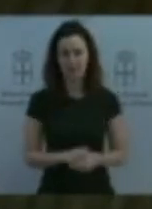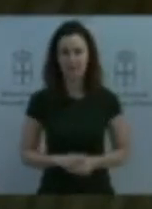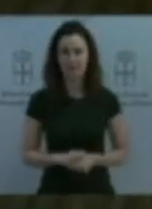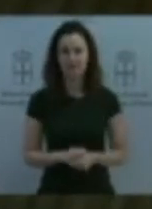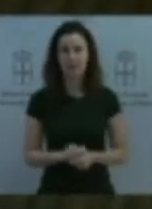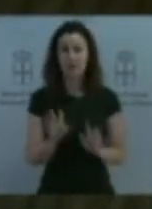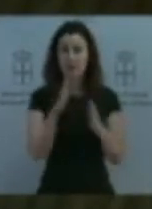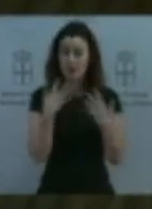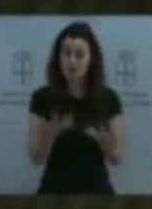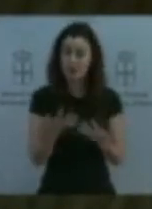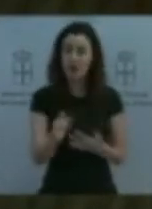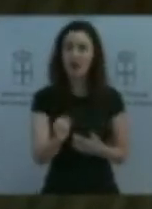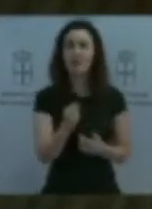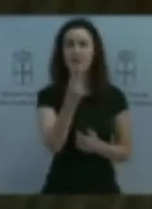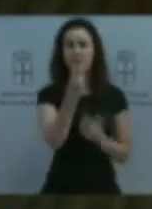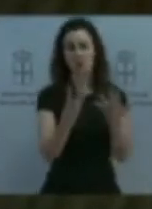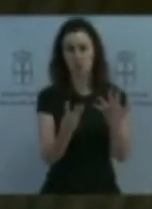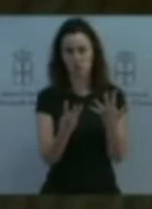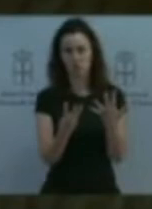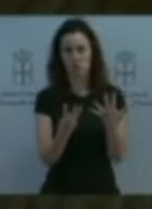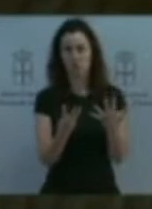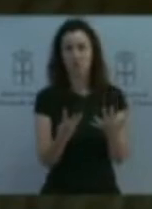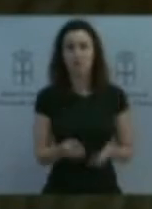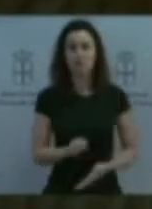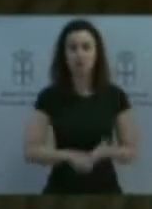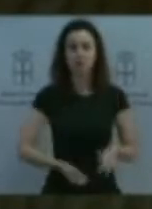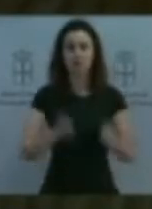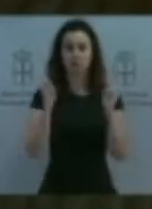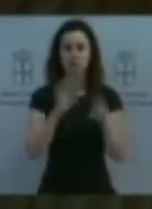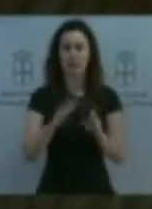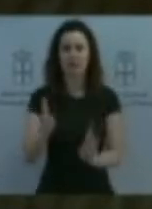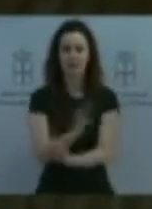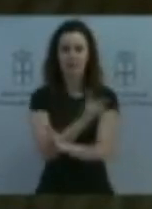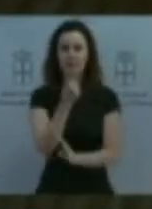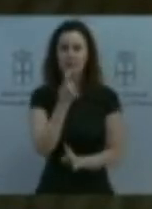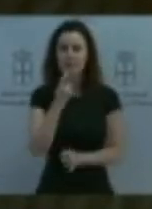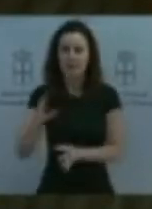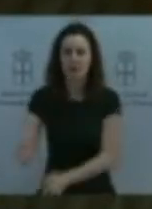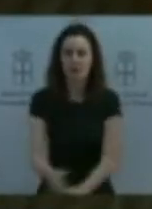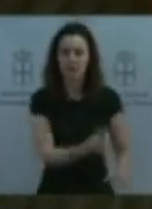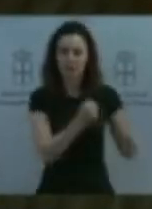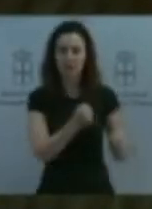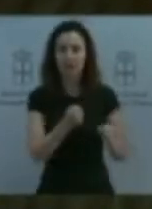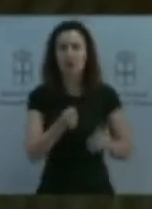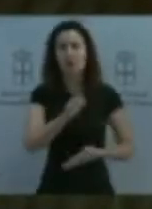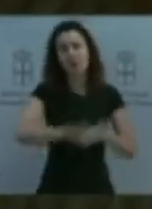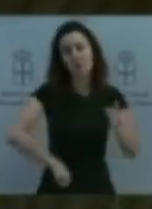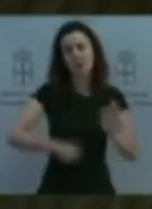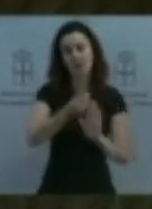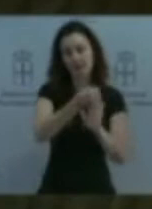con licencia para extracción de ocle. Las licencias se conceden anualmente según una serie de criterios que figuran en la resolución que regula la